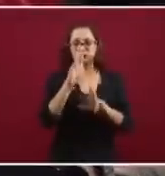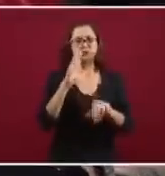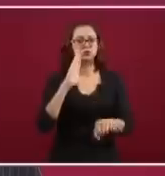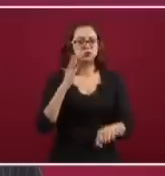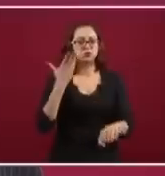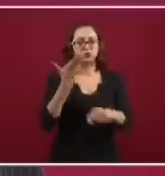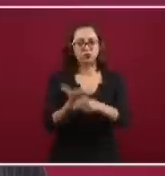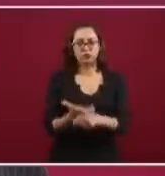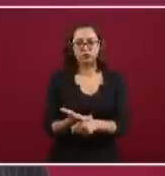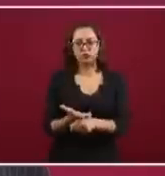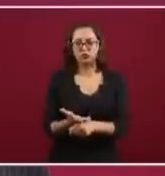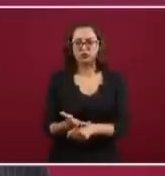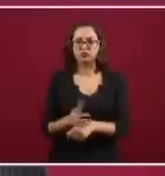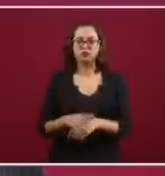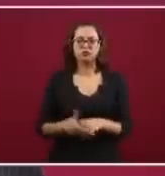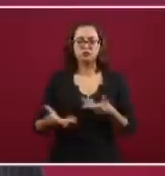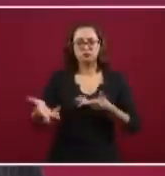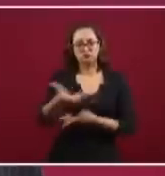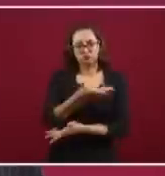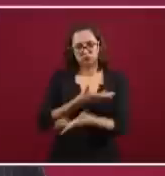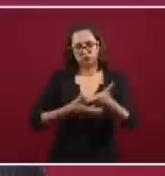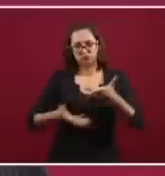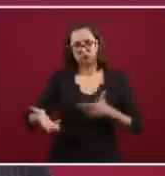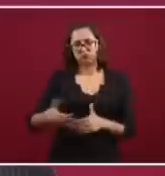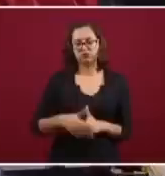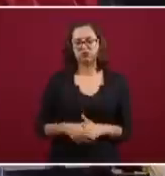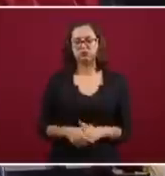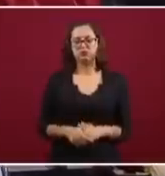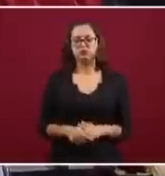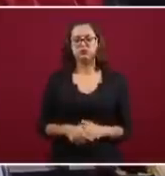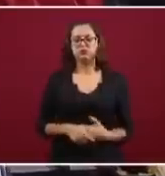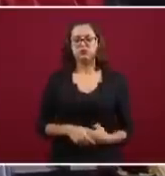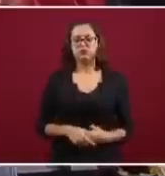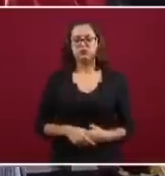responsabilidad y de respeto mutuo.